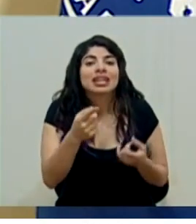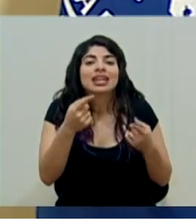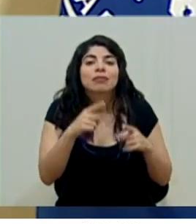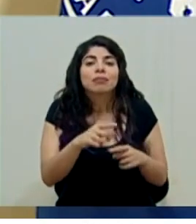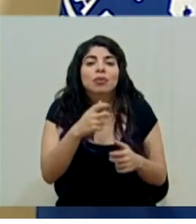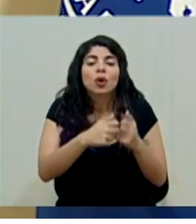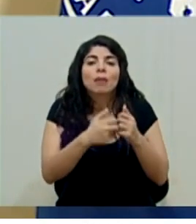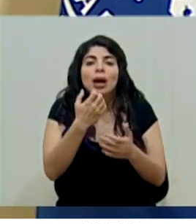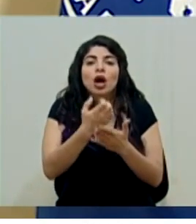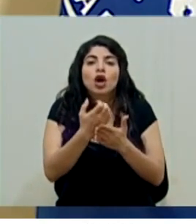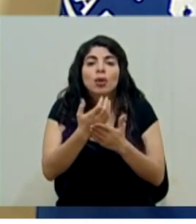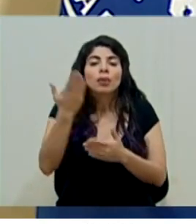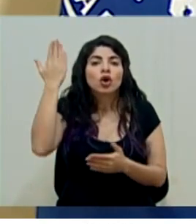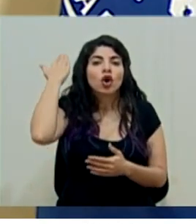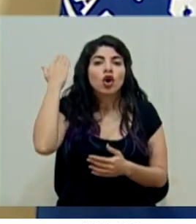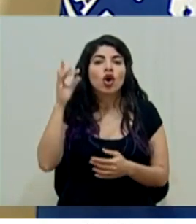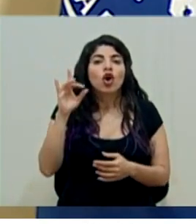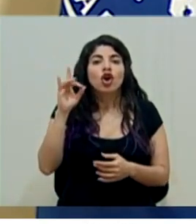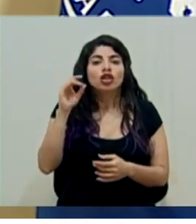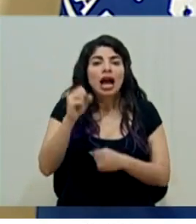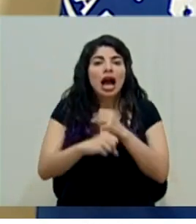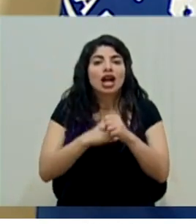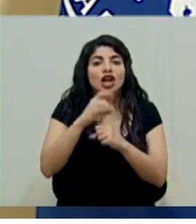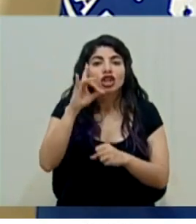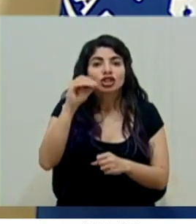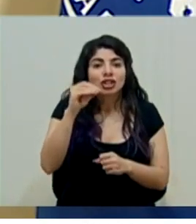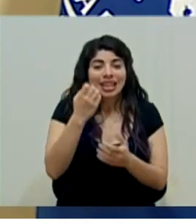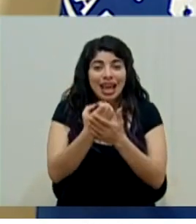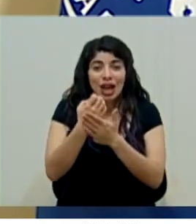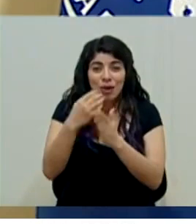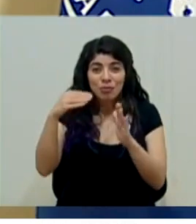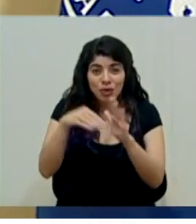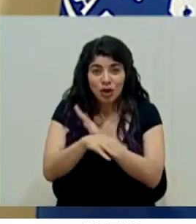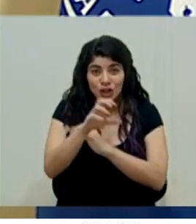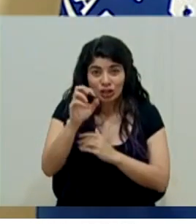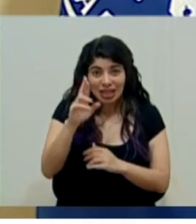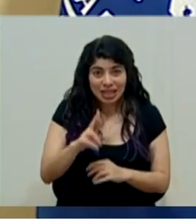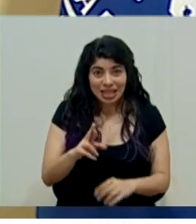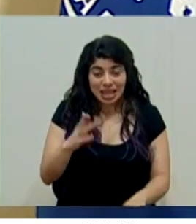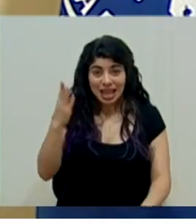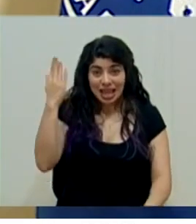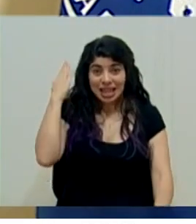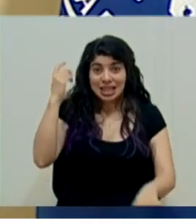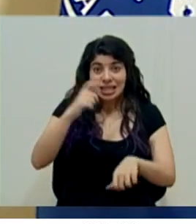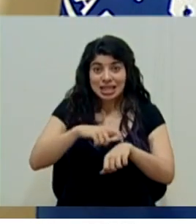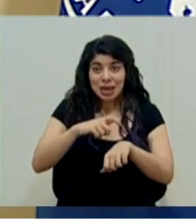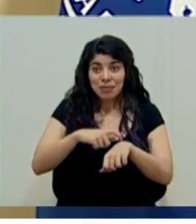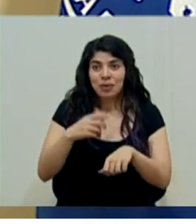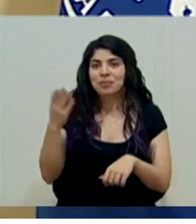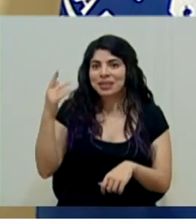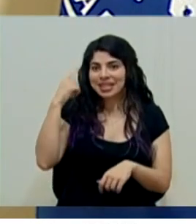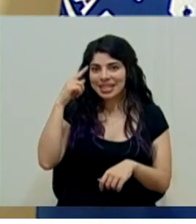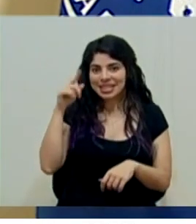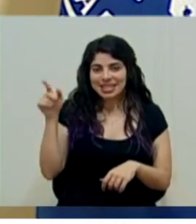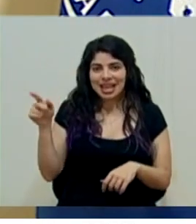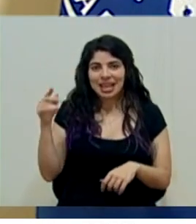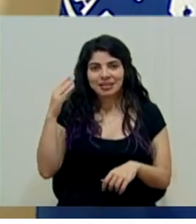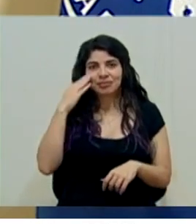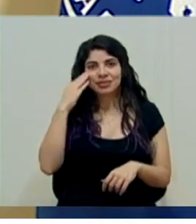los 80 en Costa Rica. Porque el sector más impactado en ese periodo, está doña Giselle que me